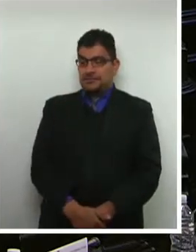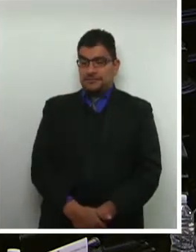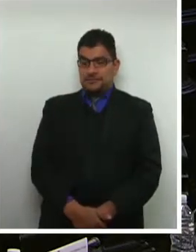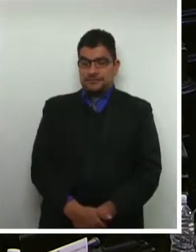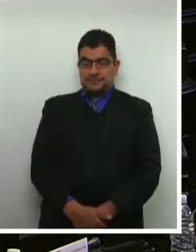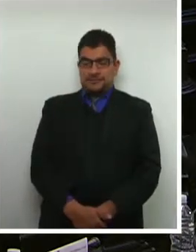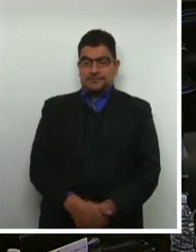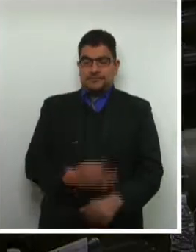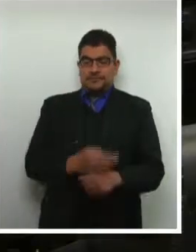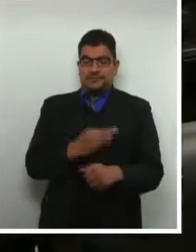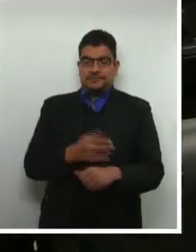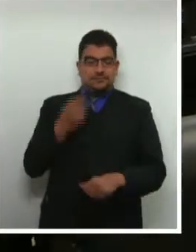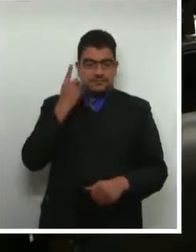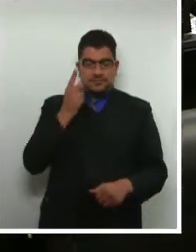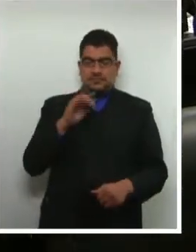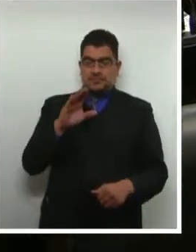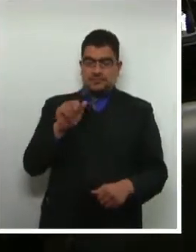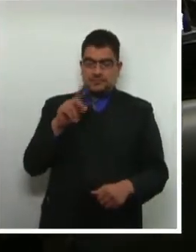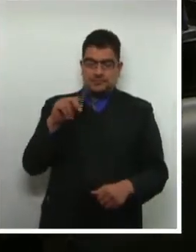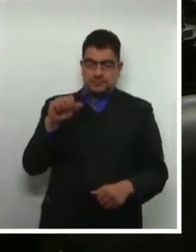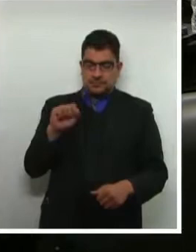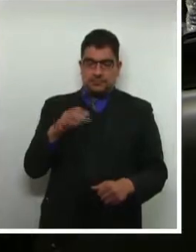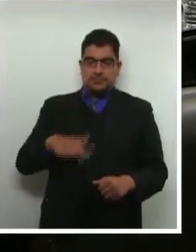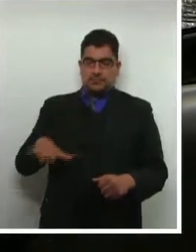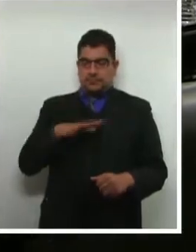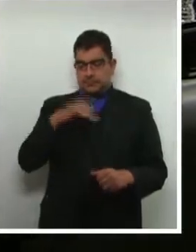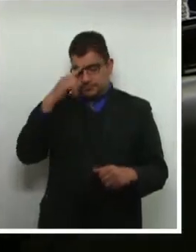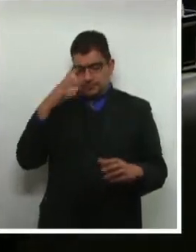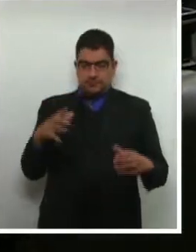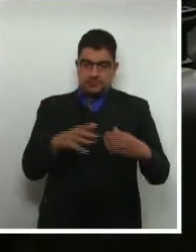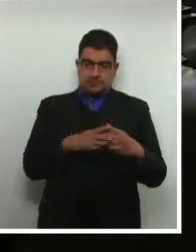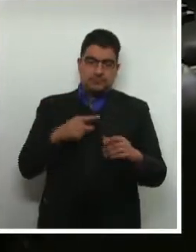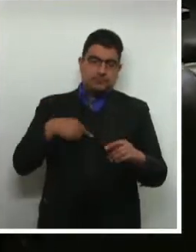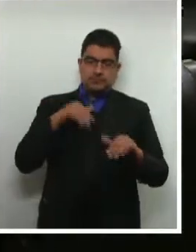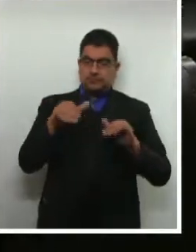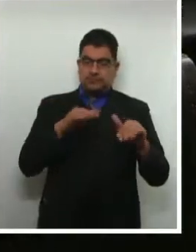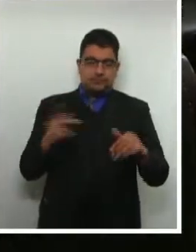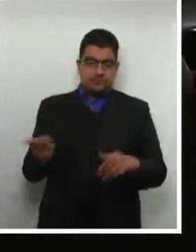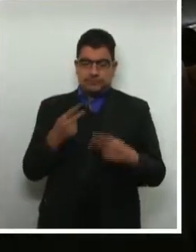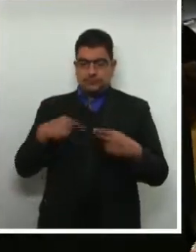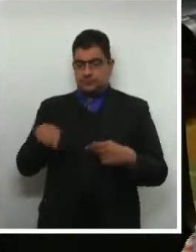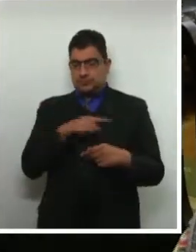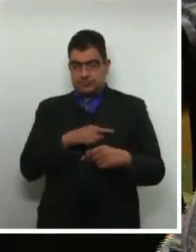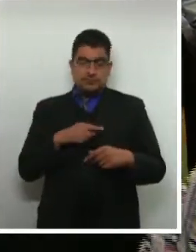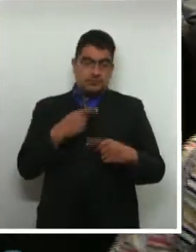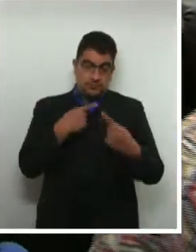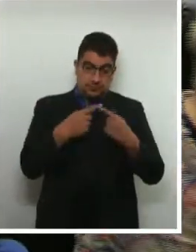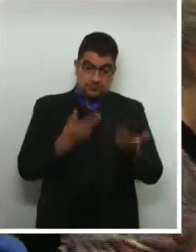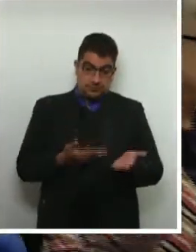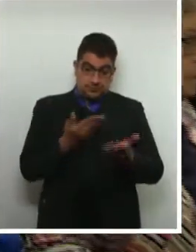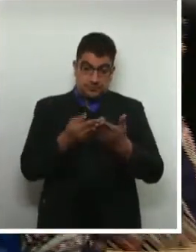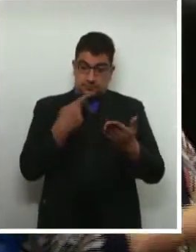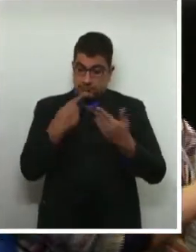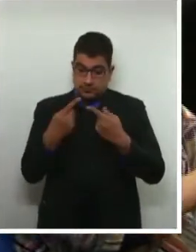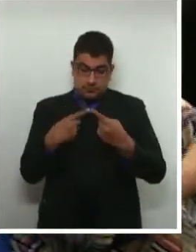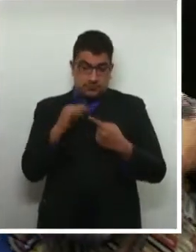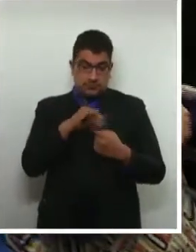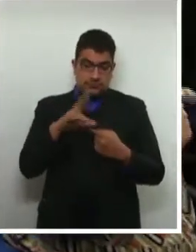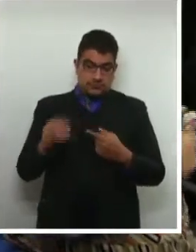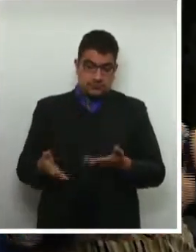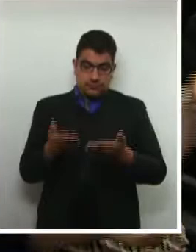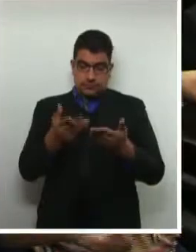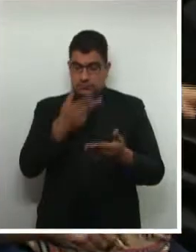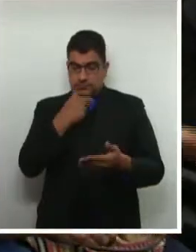diputado Jaime Cárdenas. Consulte la Secretaría de la Asamblea si se admite a discusión la reserva presentada